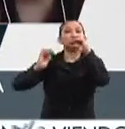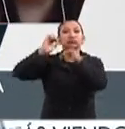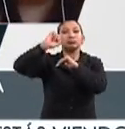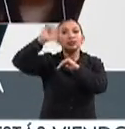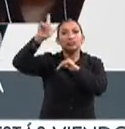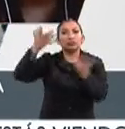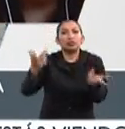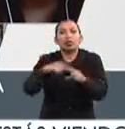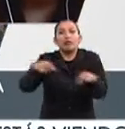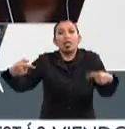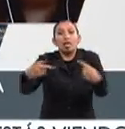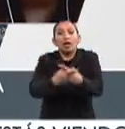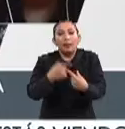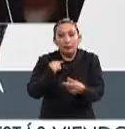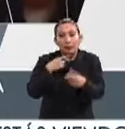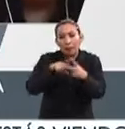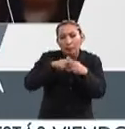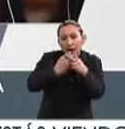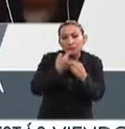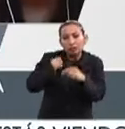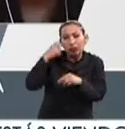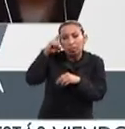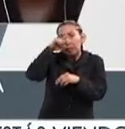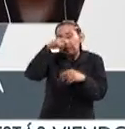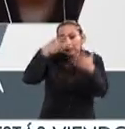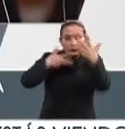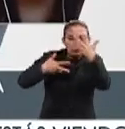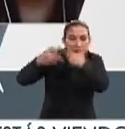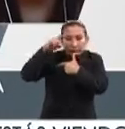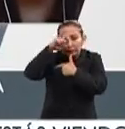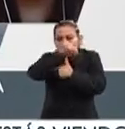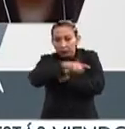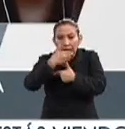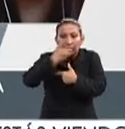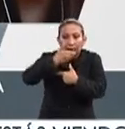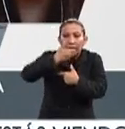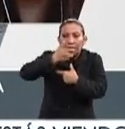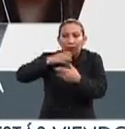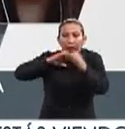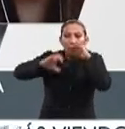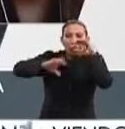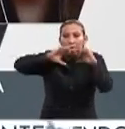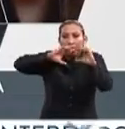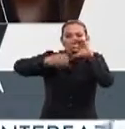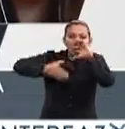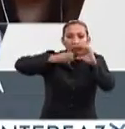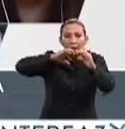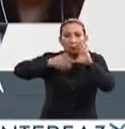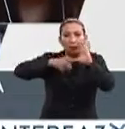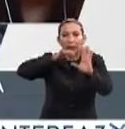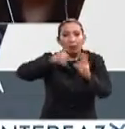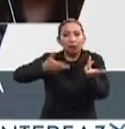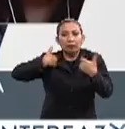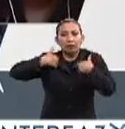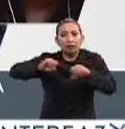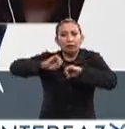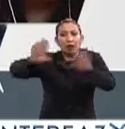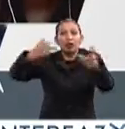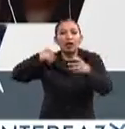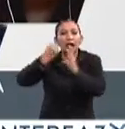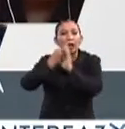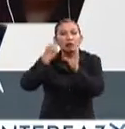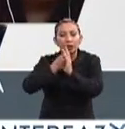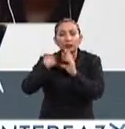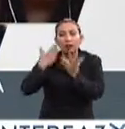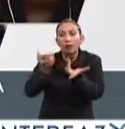profesional. Entonces al principio sí fue fue difícil la adaptación de poder entender todas las clases y